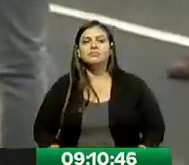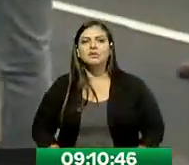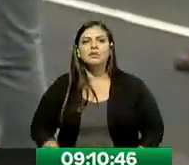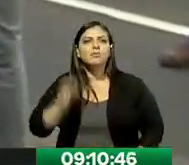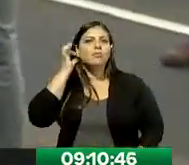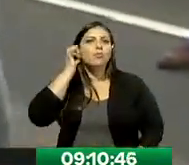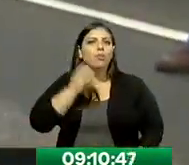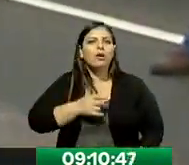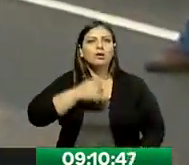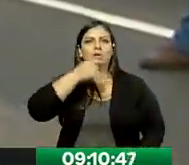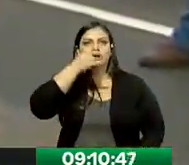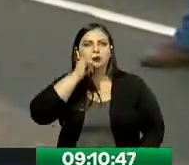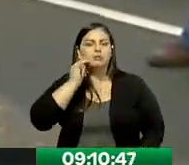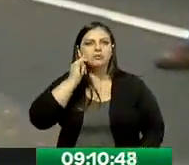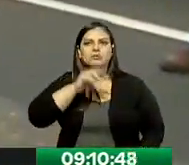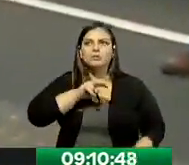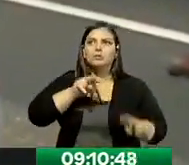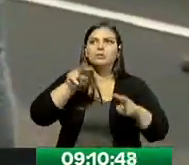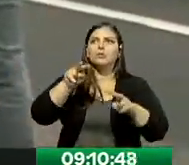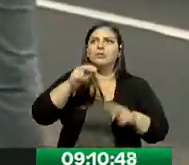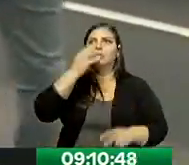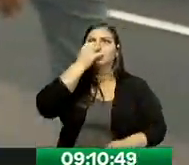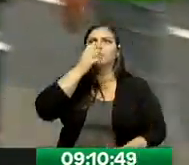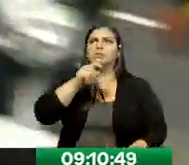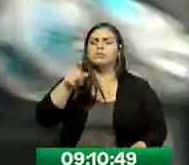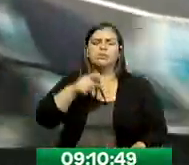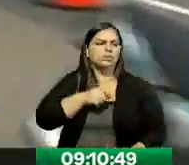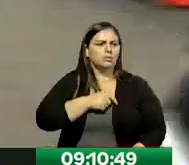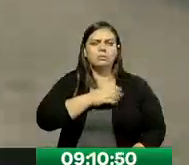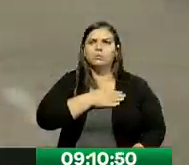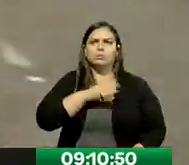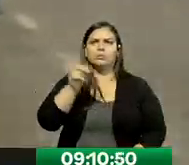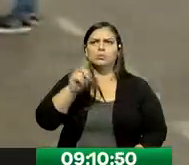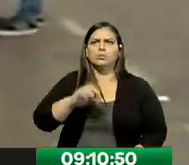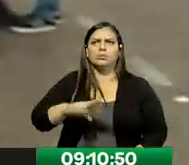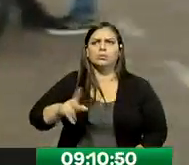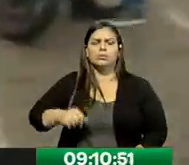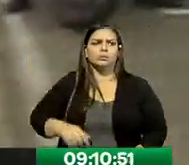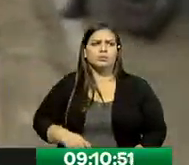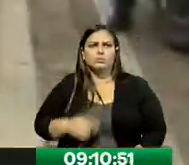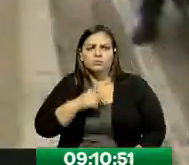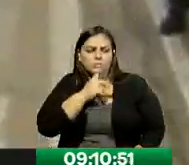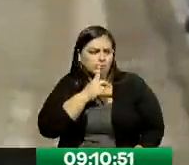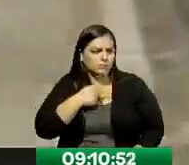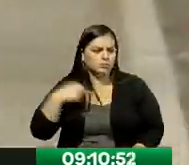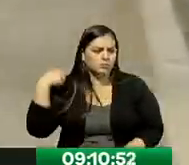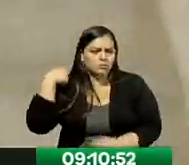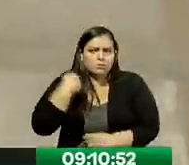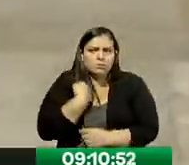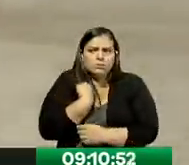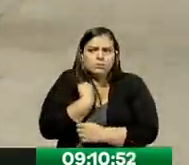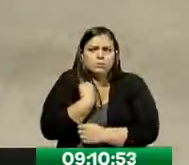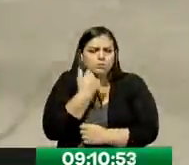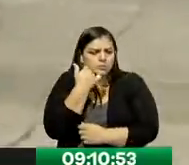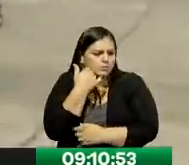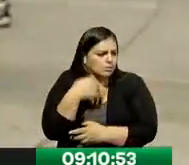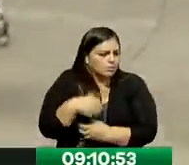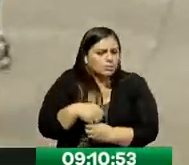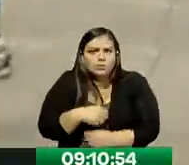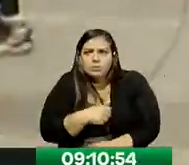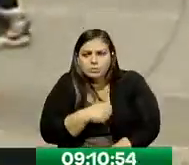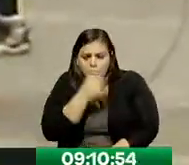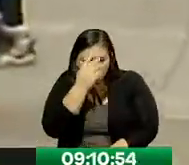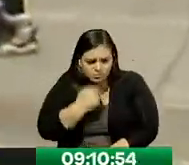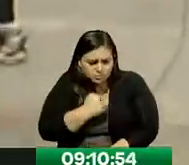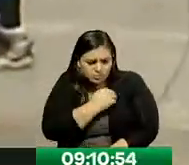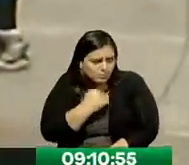Pero nosotros, tratándose de robar, robamos una pequeña sonrisa, divirtiéndola al público, a la gente. Gracias a esa gratitud,